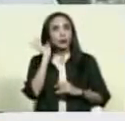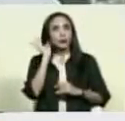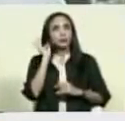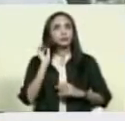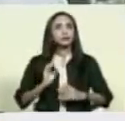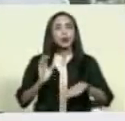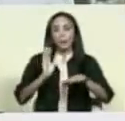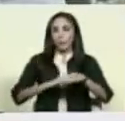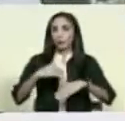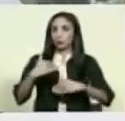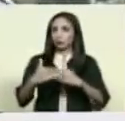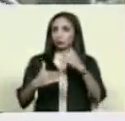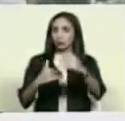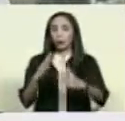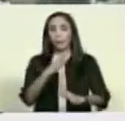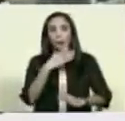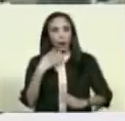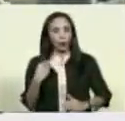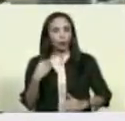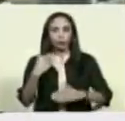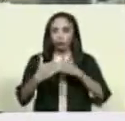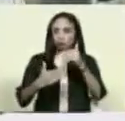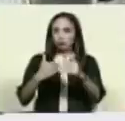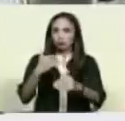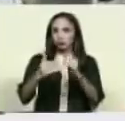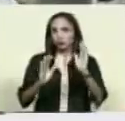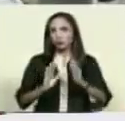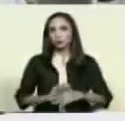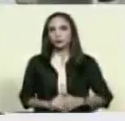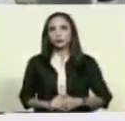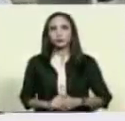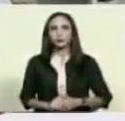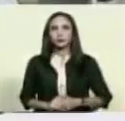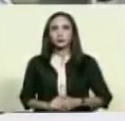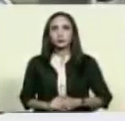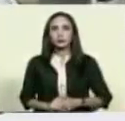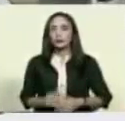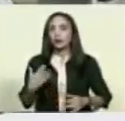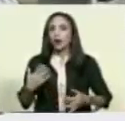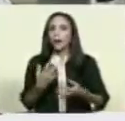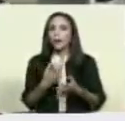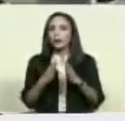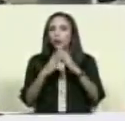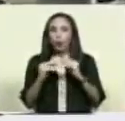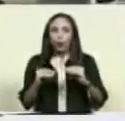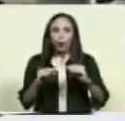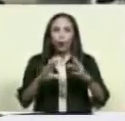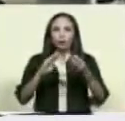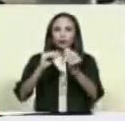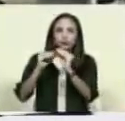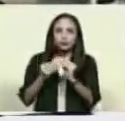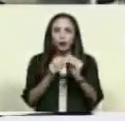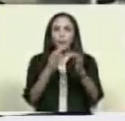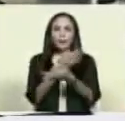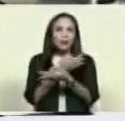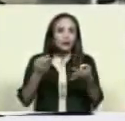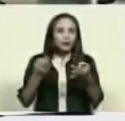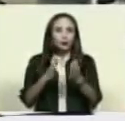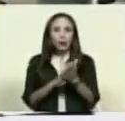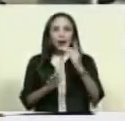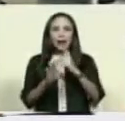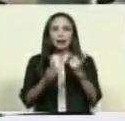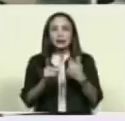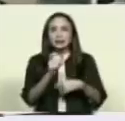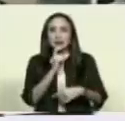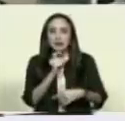queremos mejorar todo el tiempo todo. Queremos perfeccionar todo el tiempo todo. Queremos que